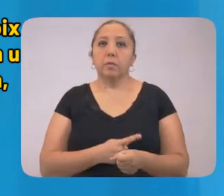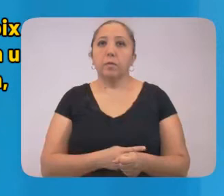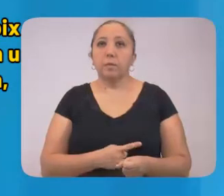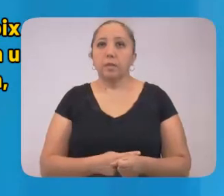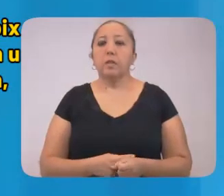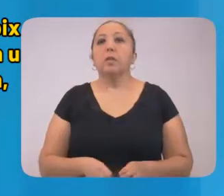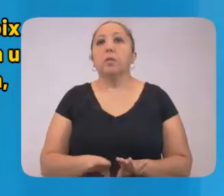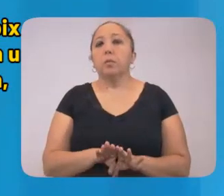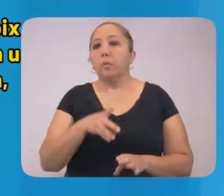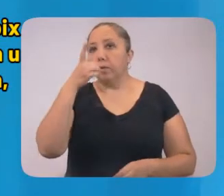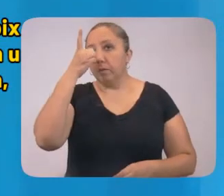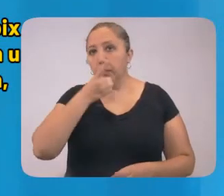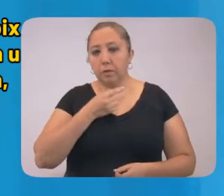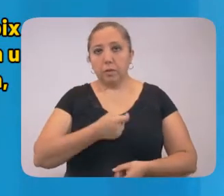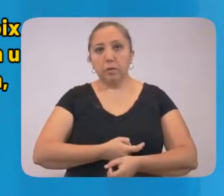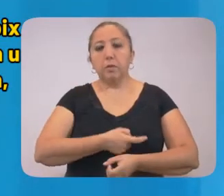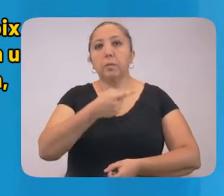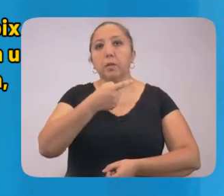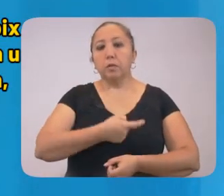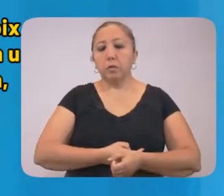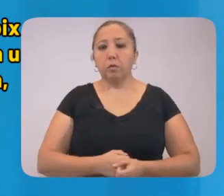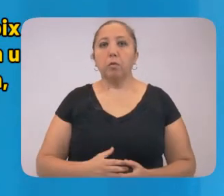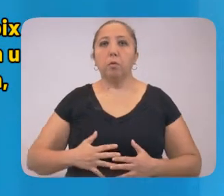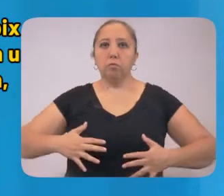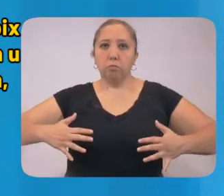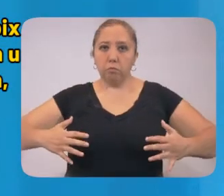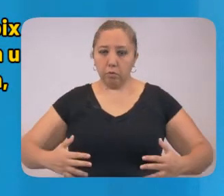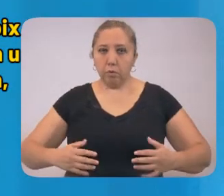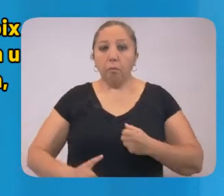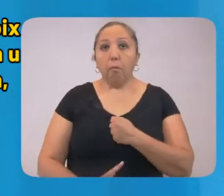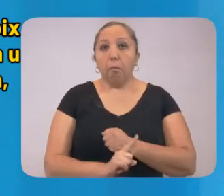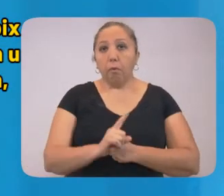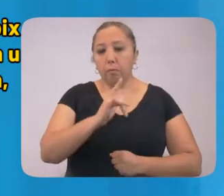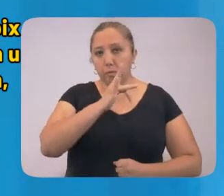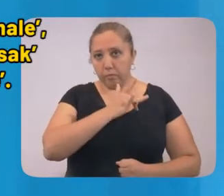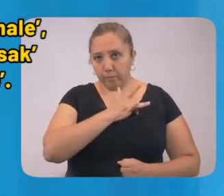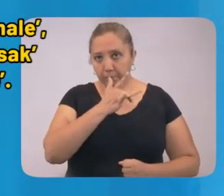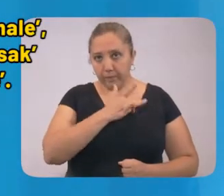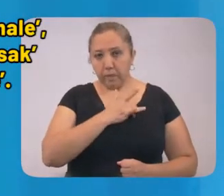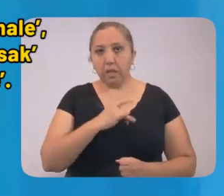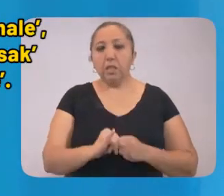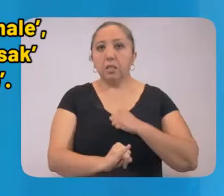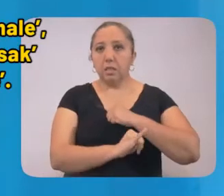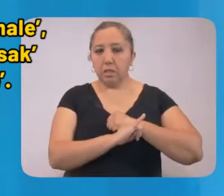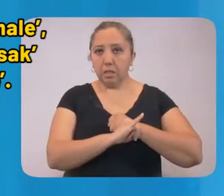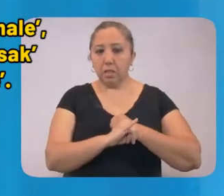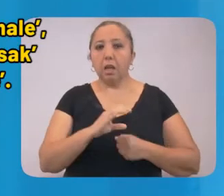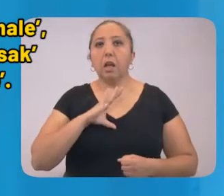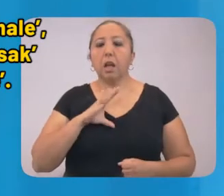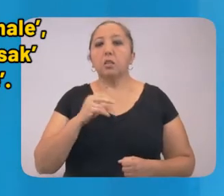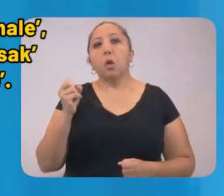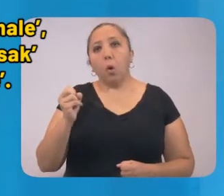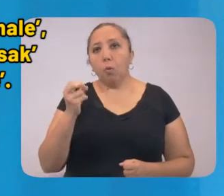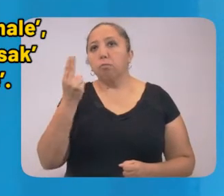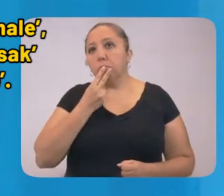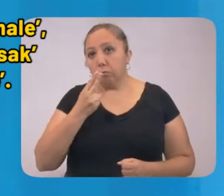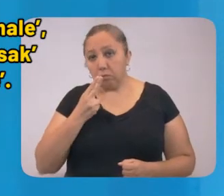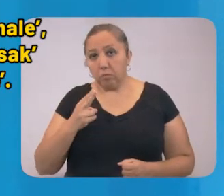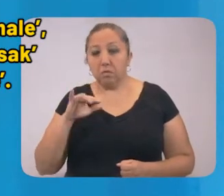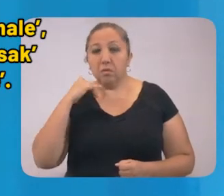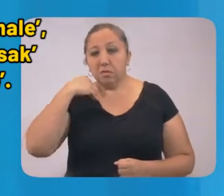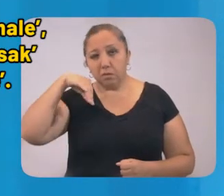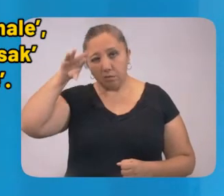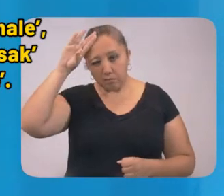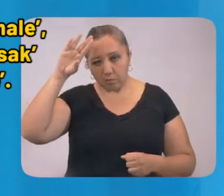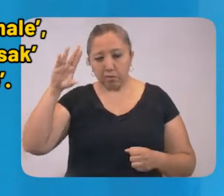padecimientos como diabetes hipertensión sobrepeso problemas cardíacos vih cáncer o tabaquismo si